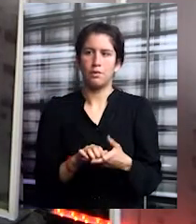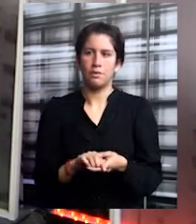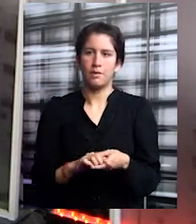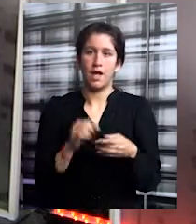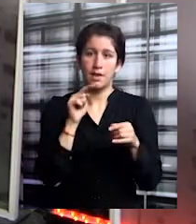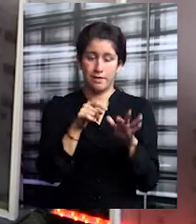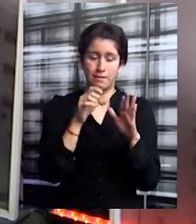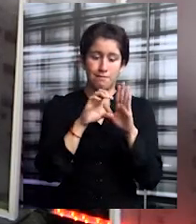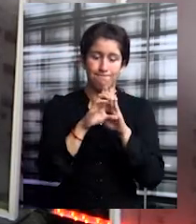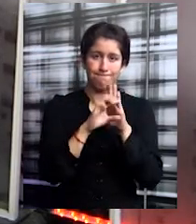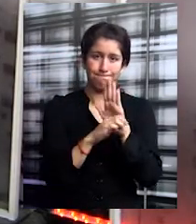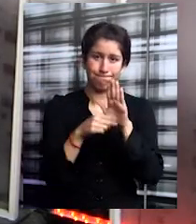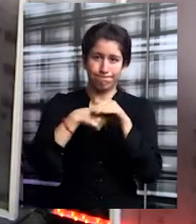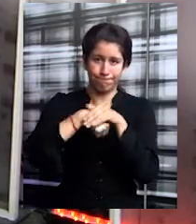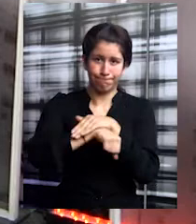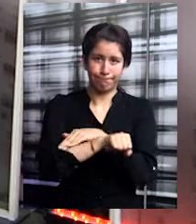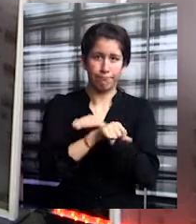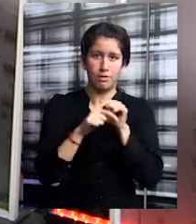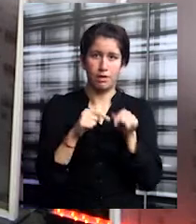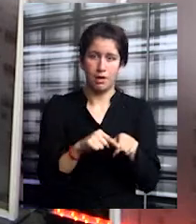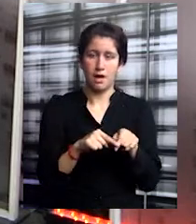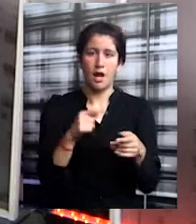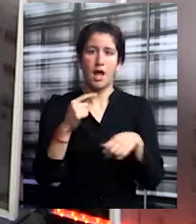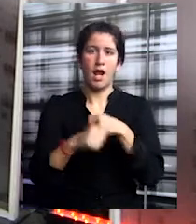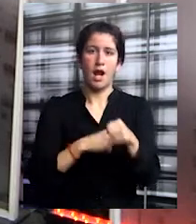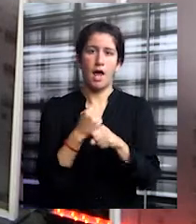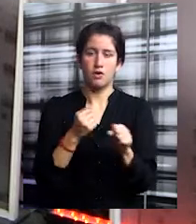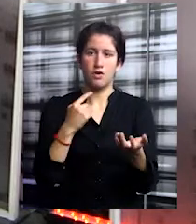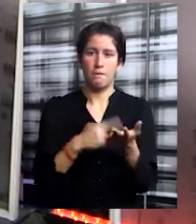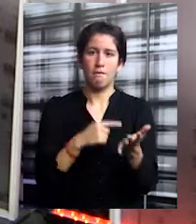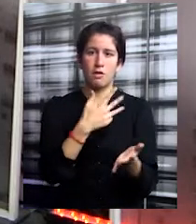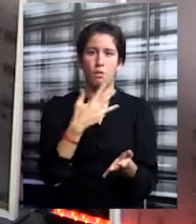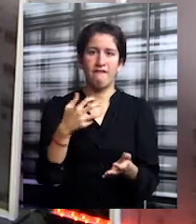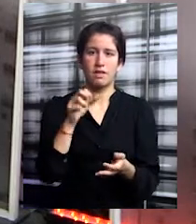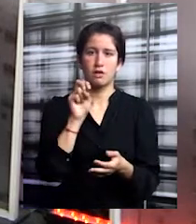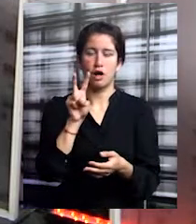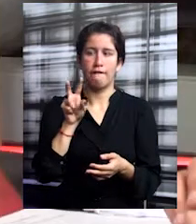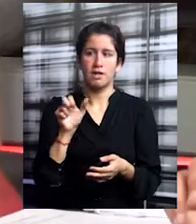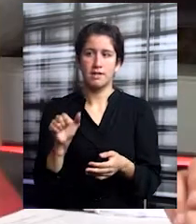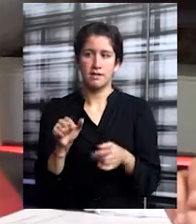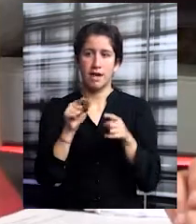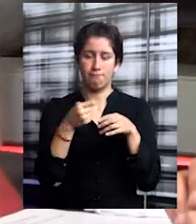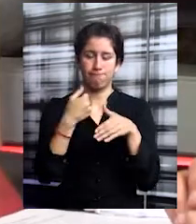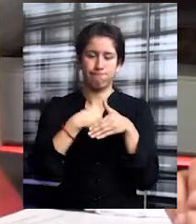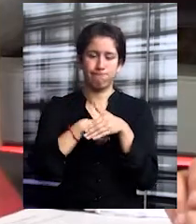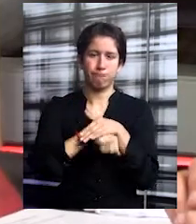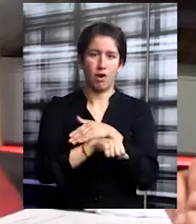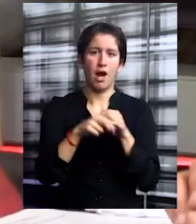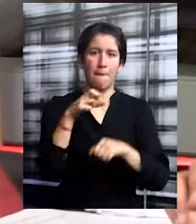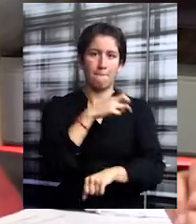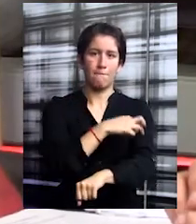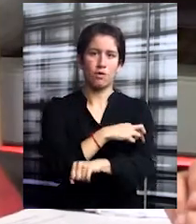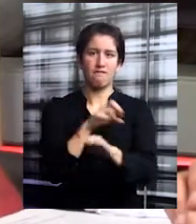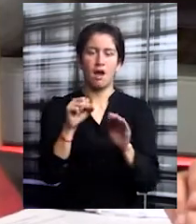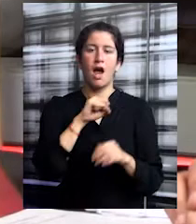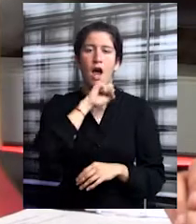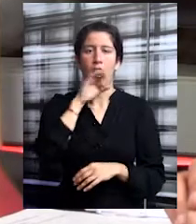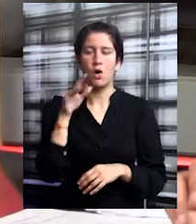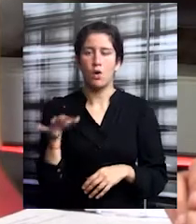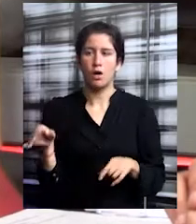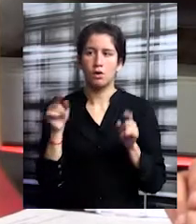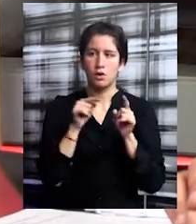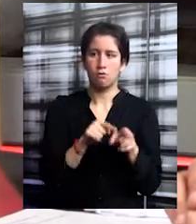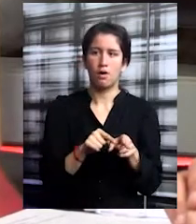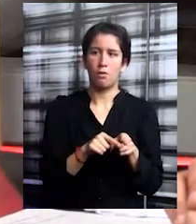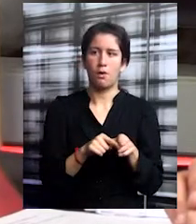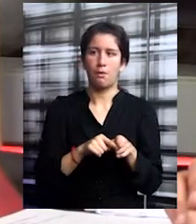que se constituyó la República en el año 1826, surge la provincia de Aconcagua, que estaba compuesta por lo que es hoy día Petorca,